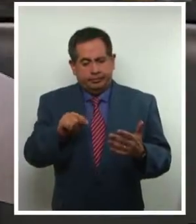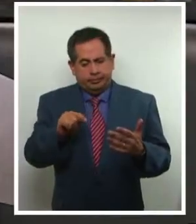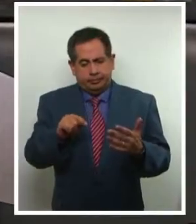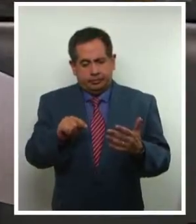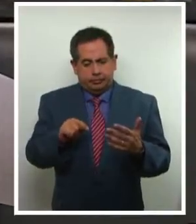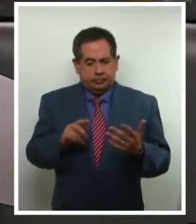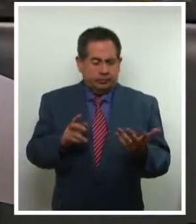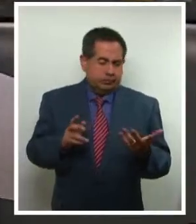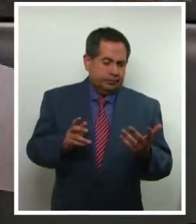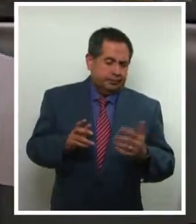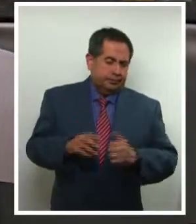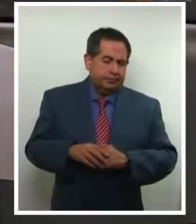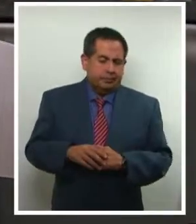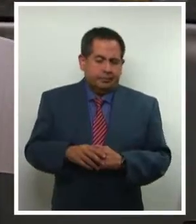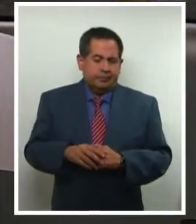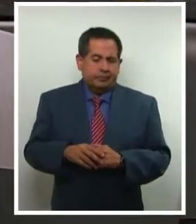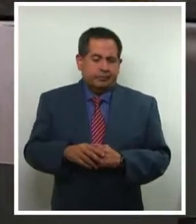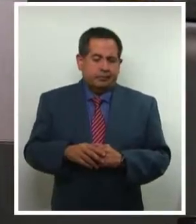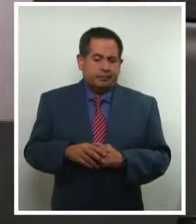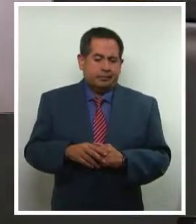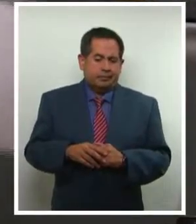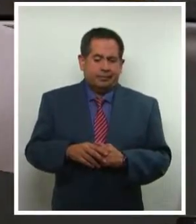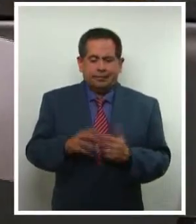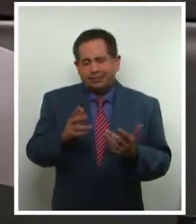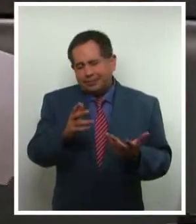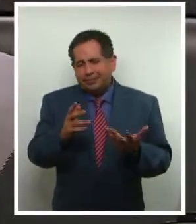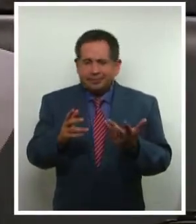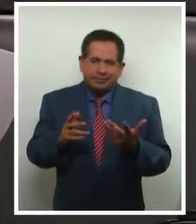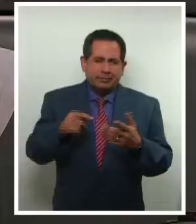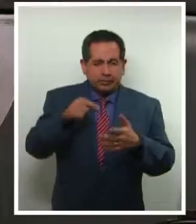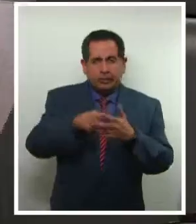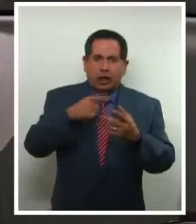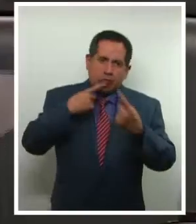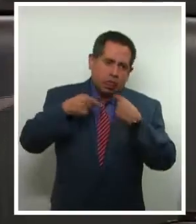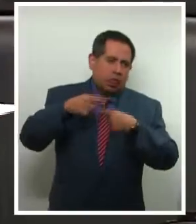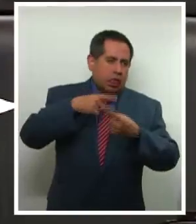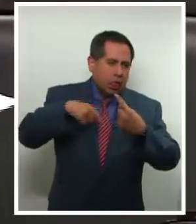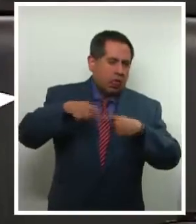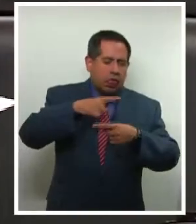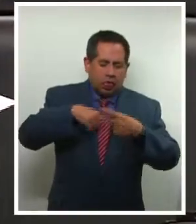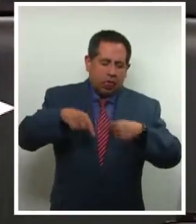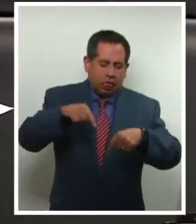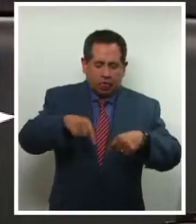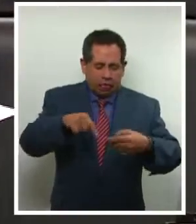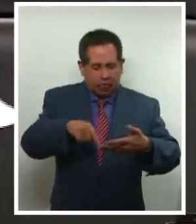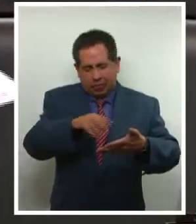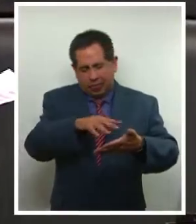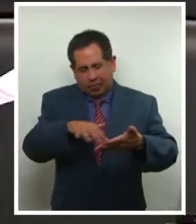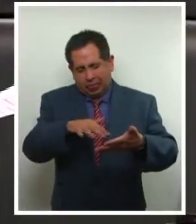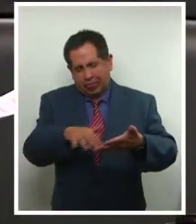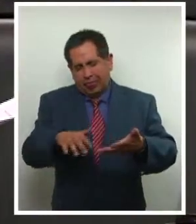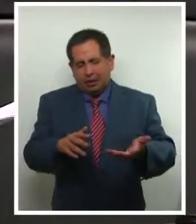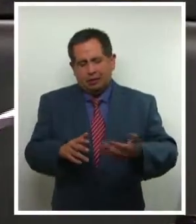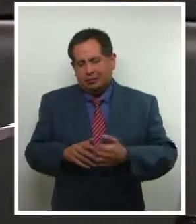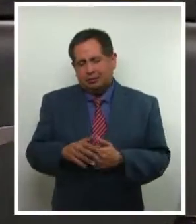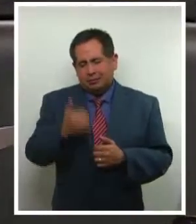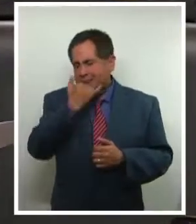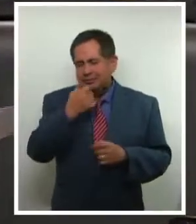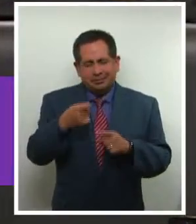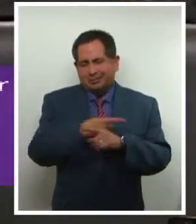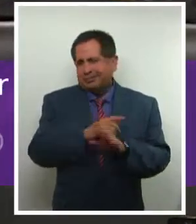en una, digamos, entramparnos en este momento frente a esta redacción me parece que sería